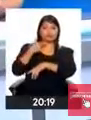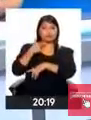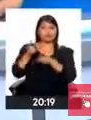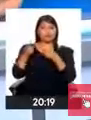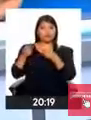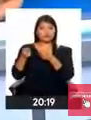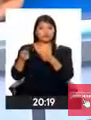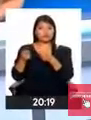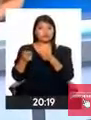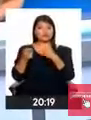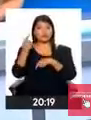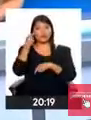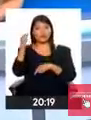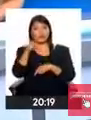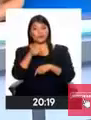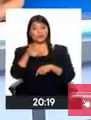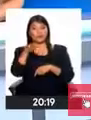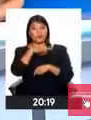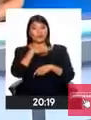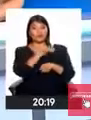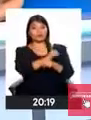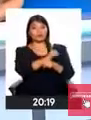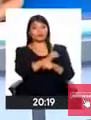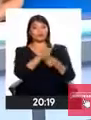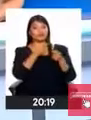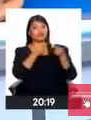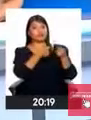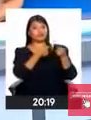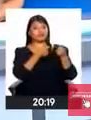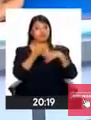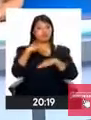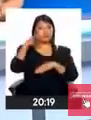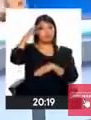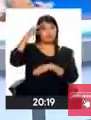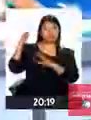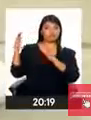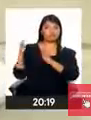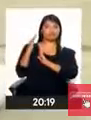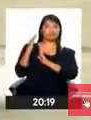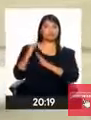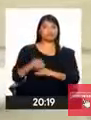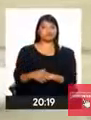expresaron su malestar cuando los intervenidos intentaron desafiar a las autoridades.